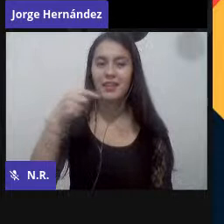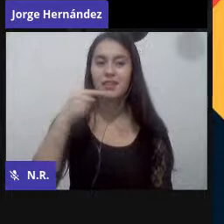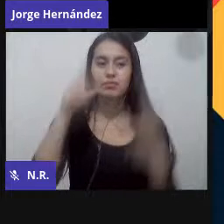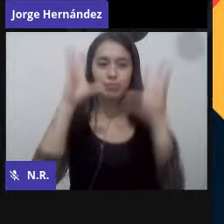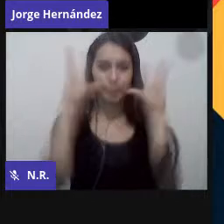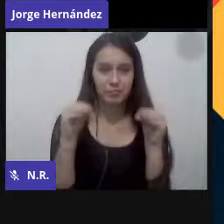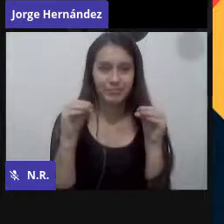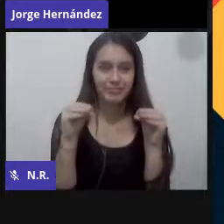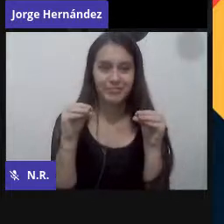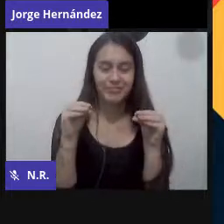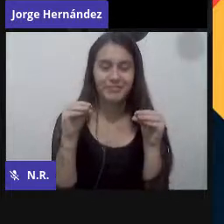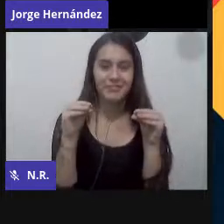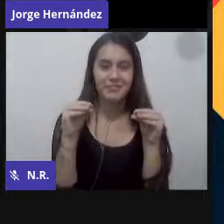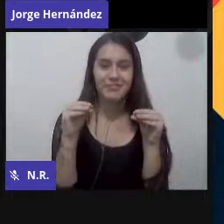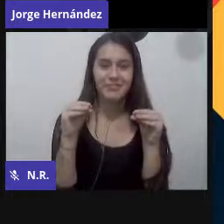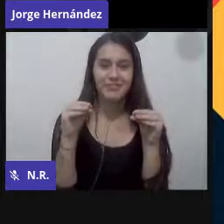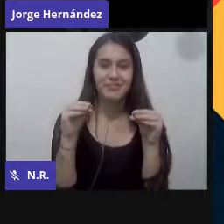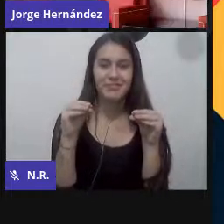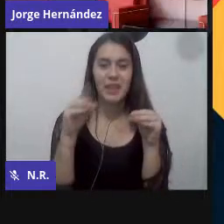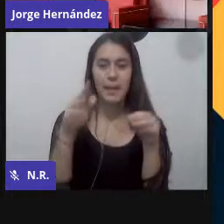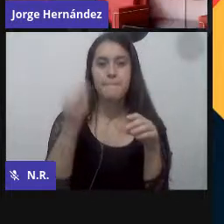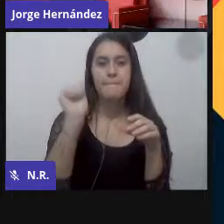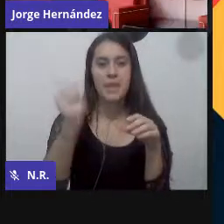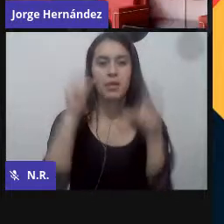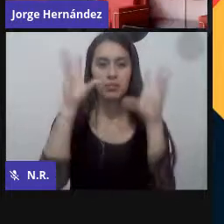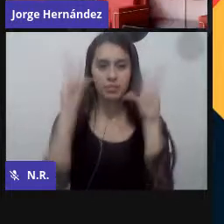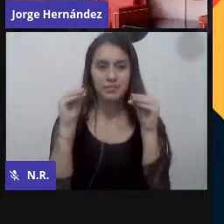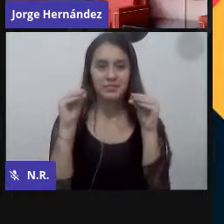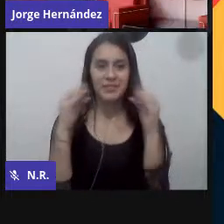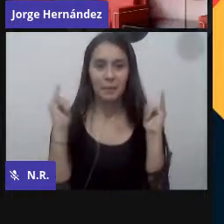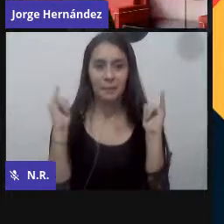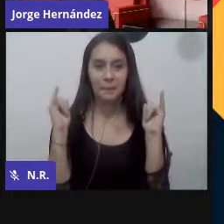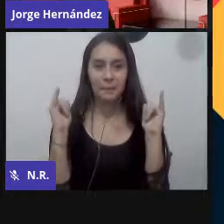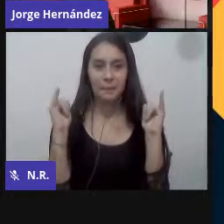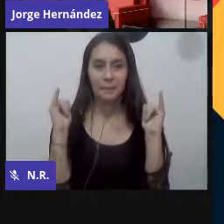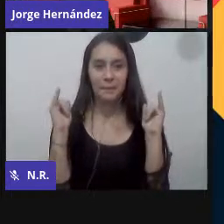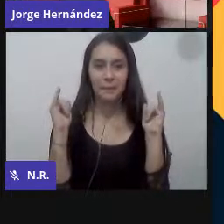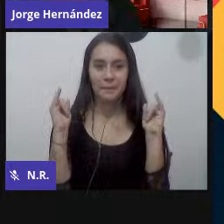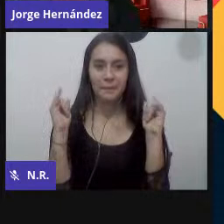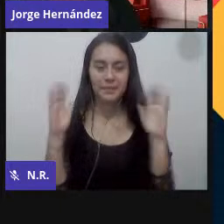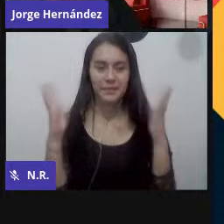porque si no, me daña la transmisión. Ya, estamos de vuelta.